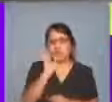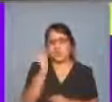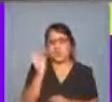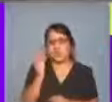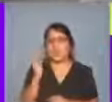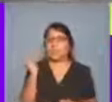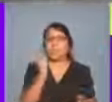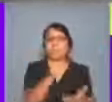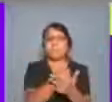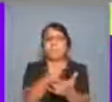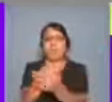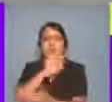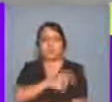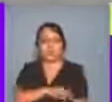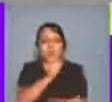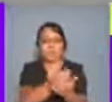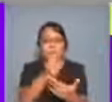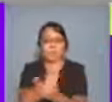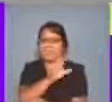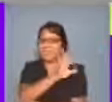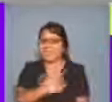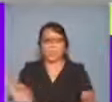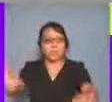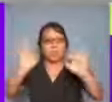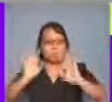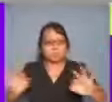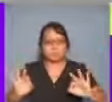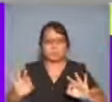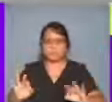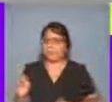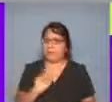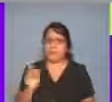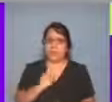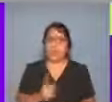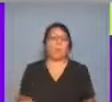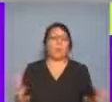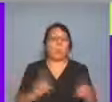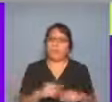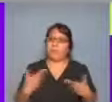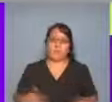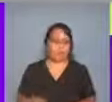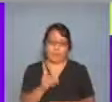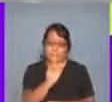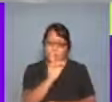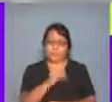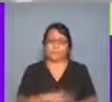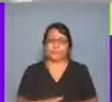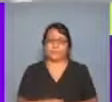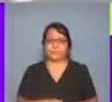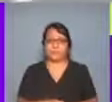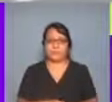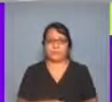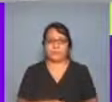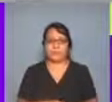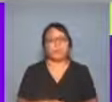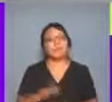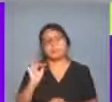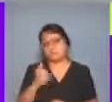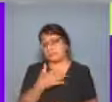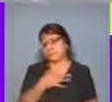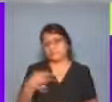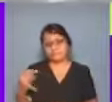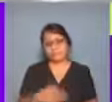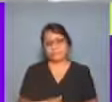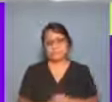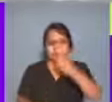se depositen todos los sueldos el 100% de Los sueldos no van a volver a circular de manera normal exactamente